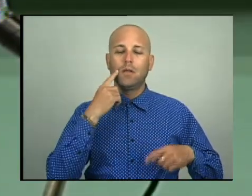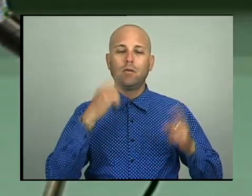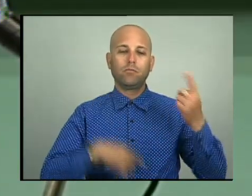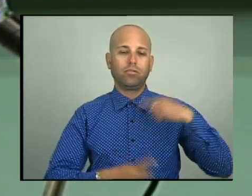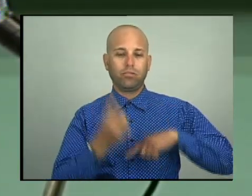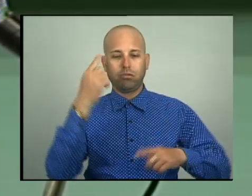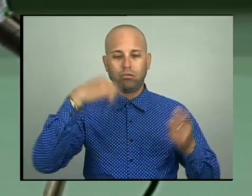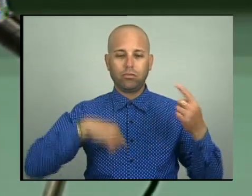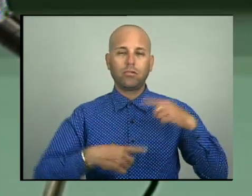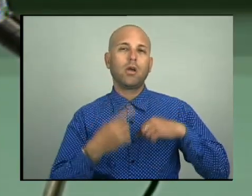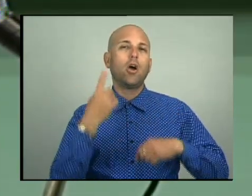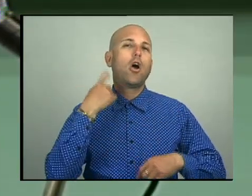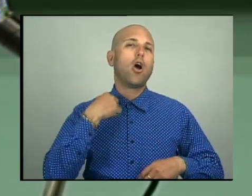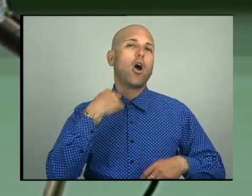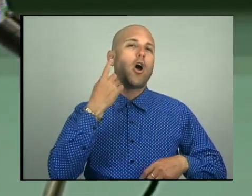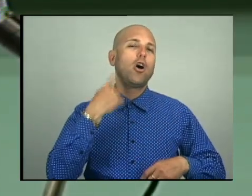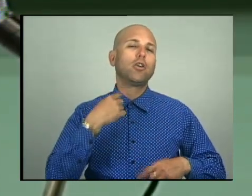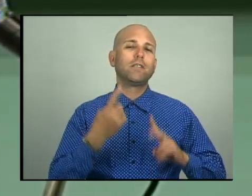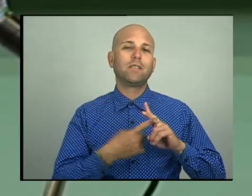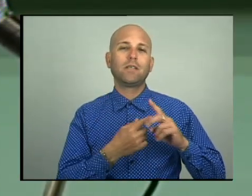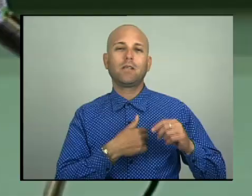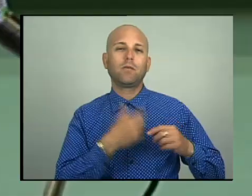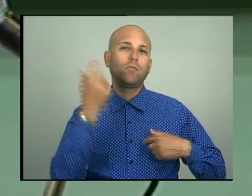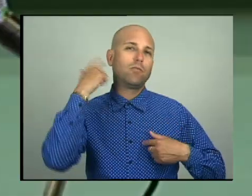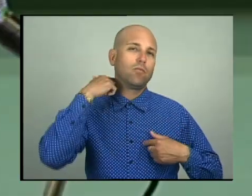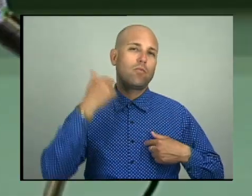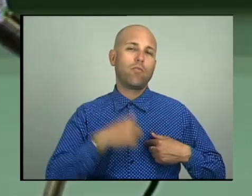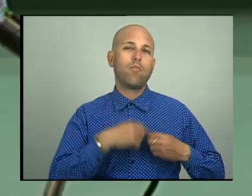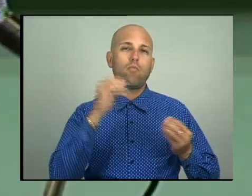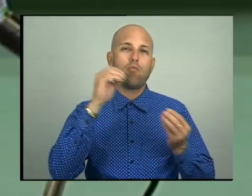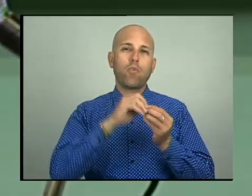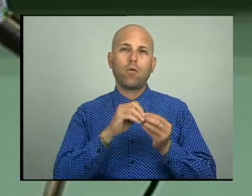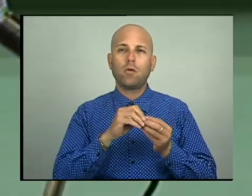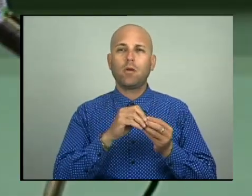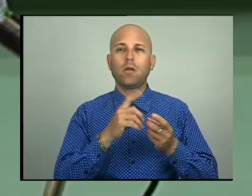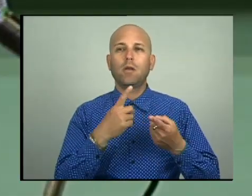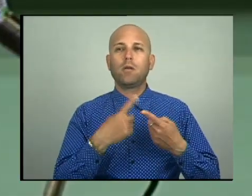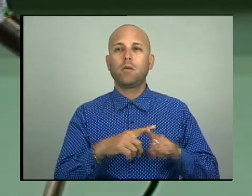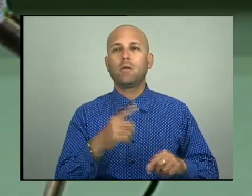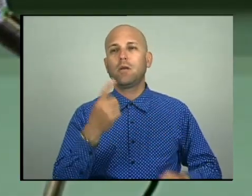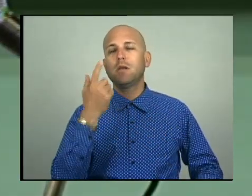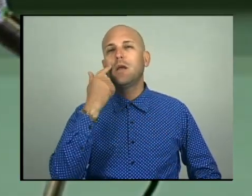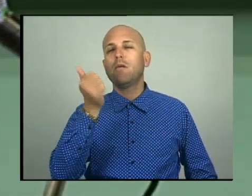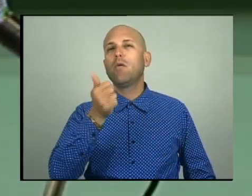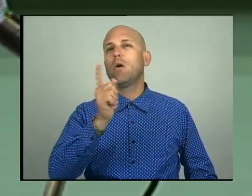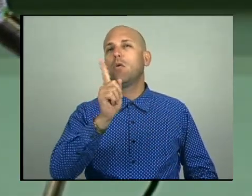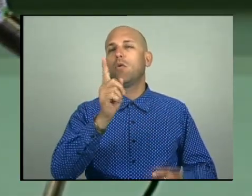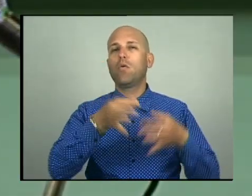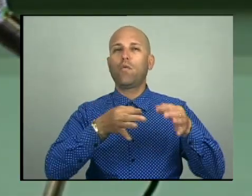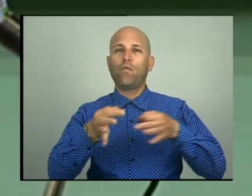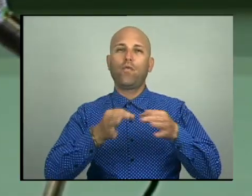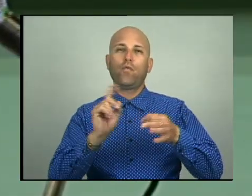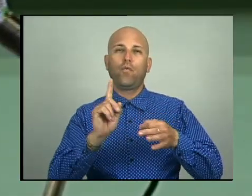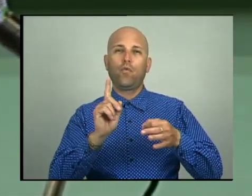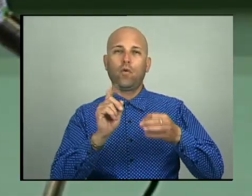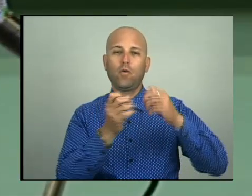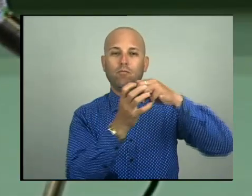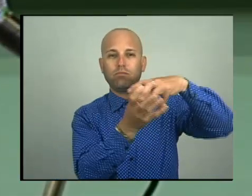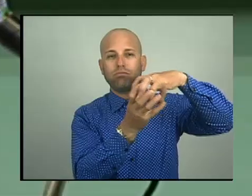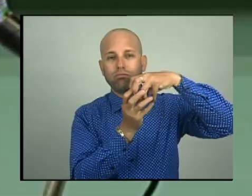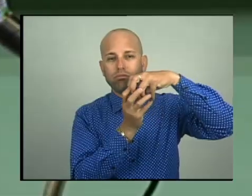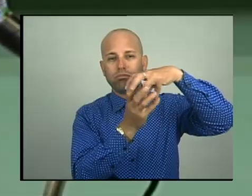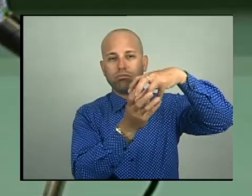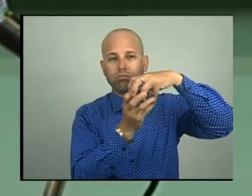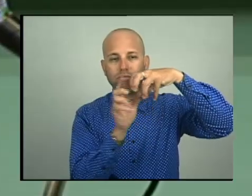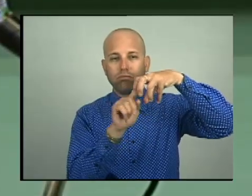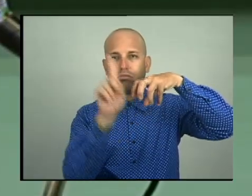el desarrollo de la aorta y la pulmonar, y él tiene una anomalía en el que hay un desplazamiento anterior del septum conal